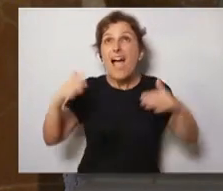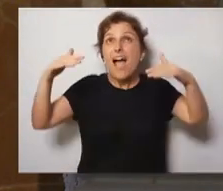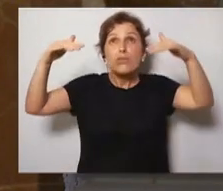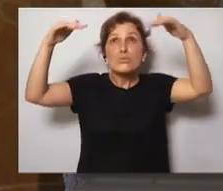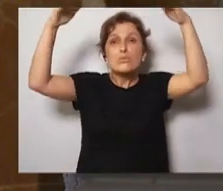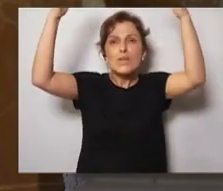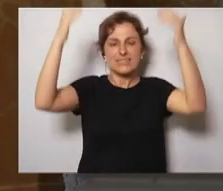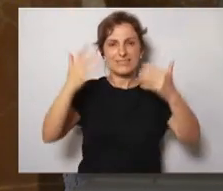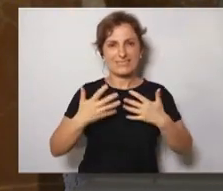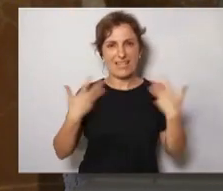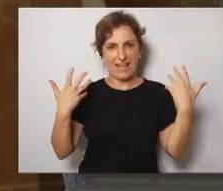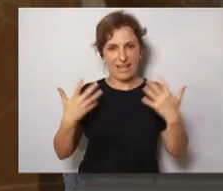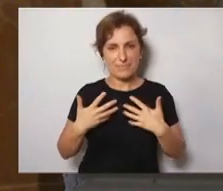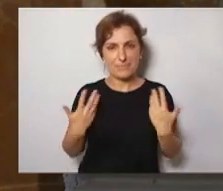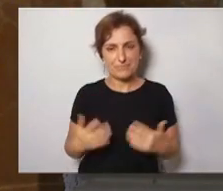pero